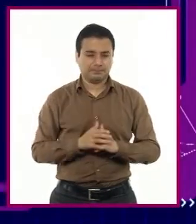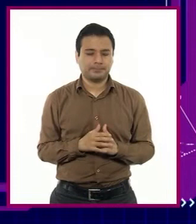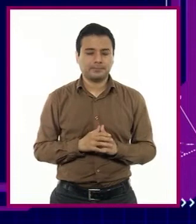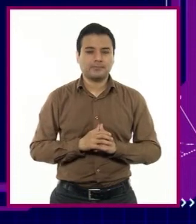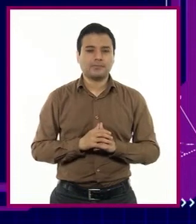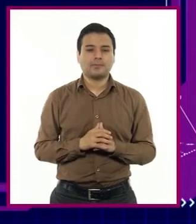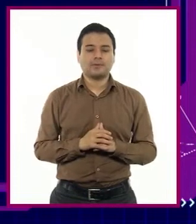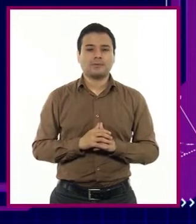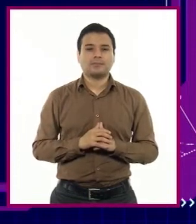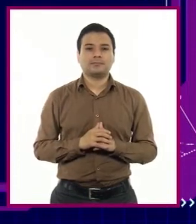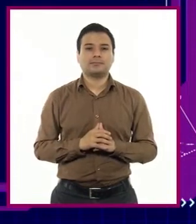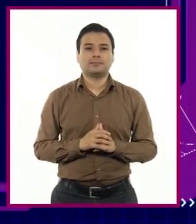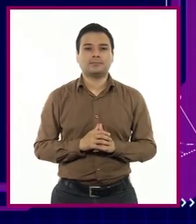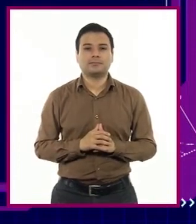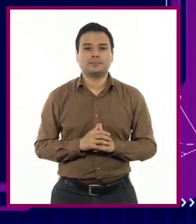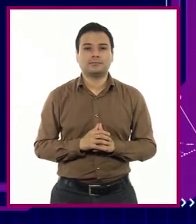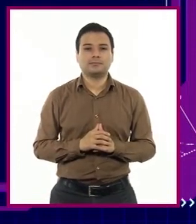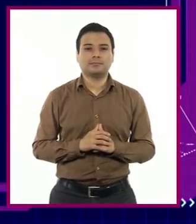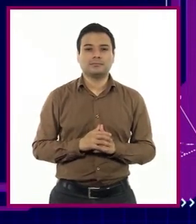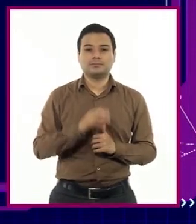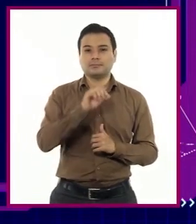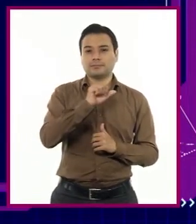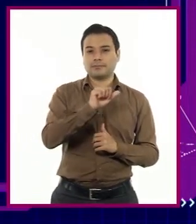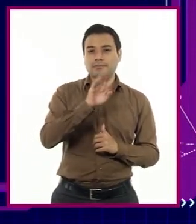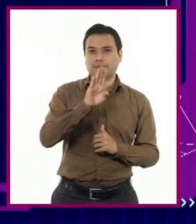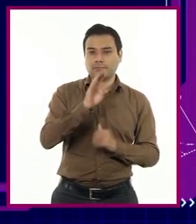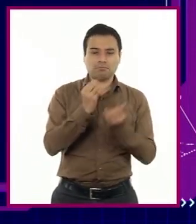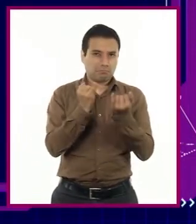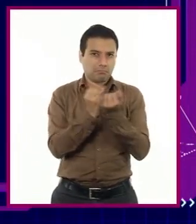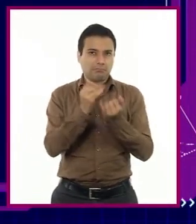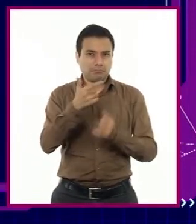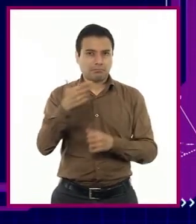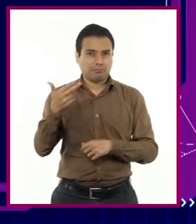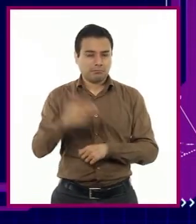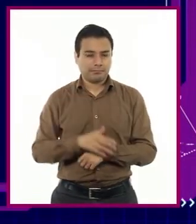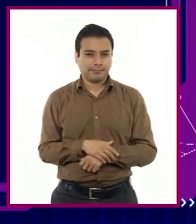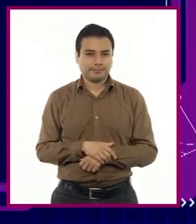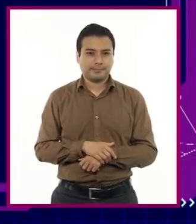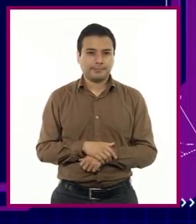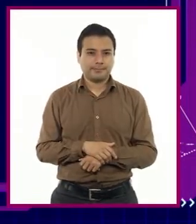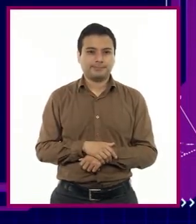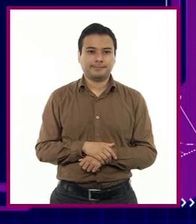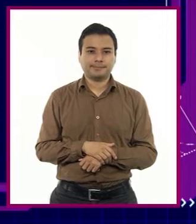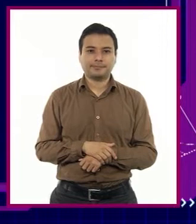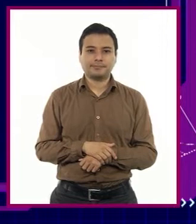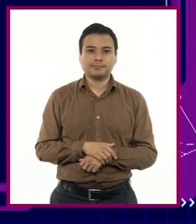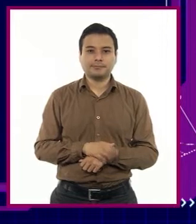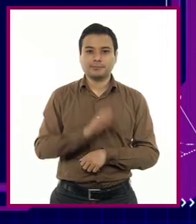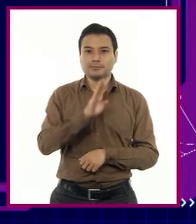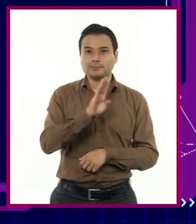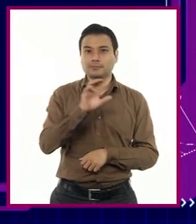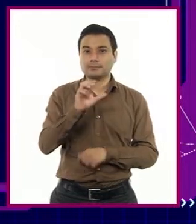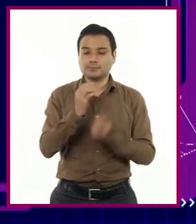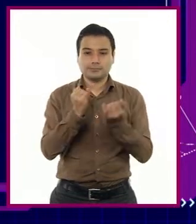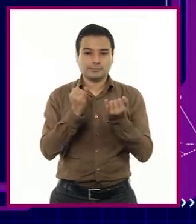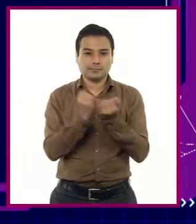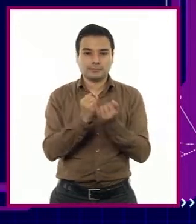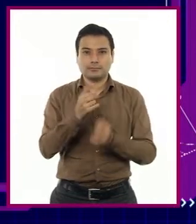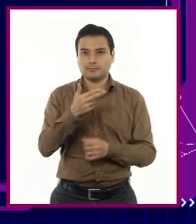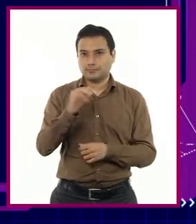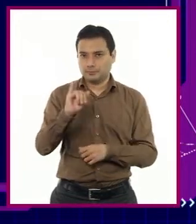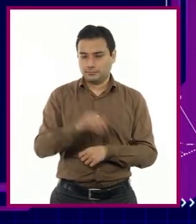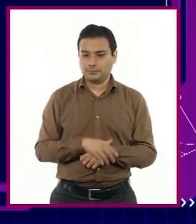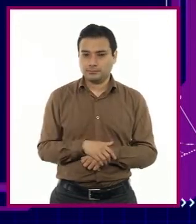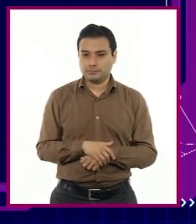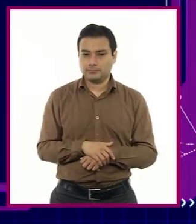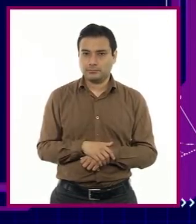Establecemos correspondencias entre el lado AB, que es congruente con el lado GH, el lado BC es congruente con el lado HI